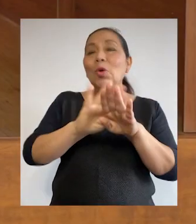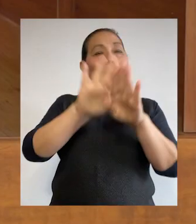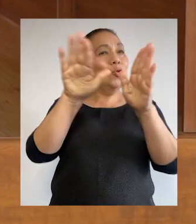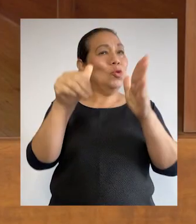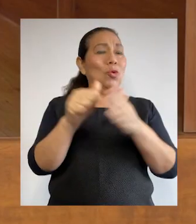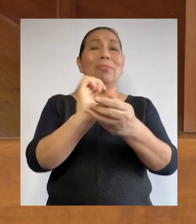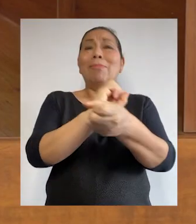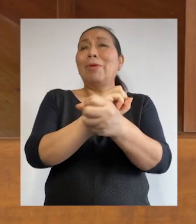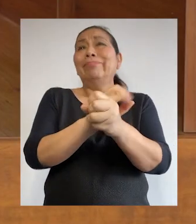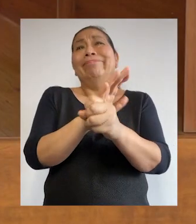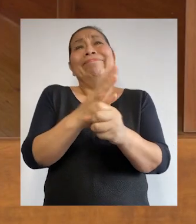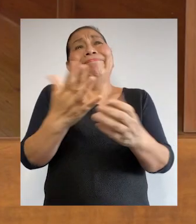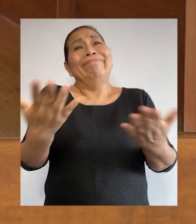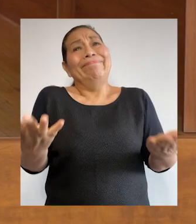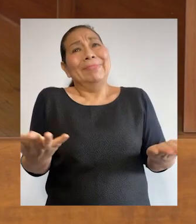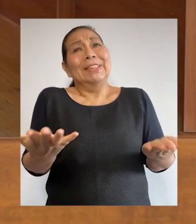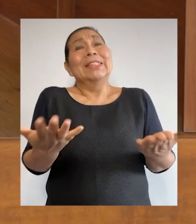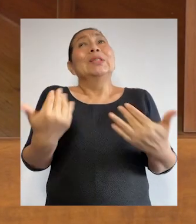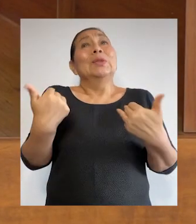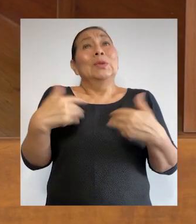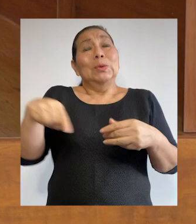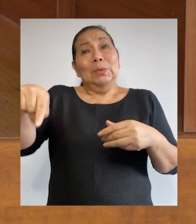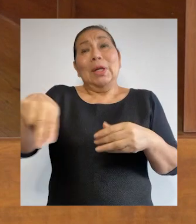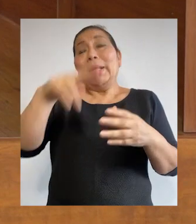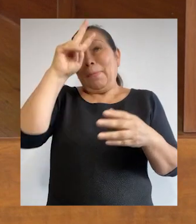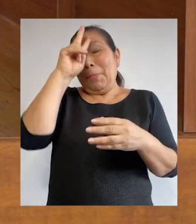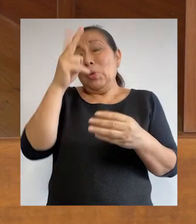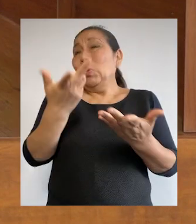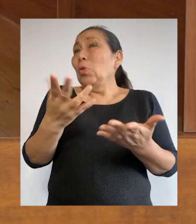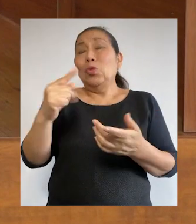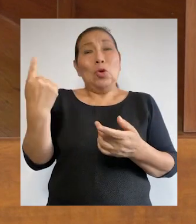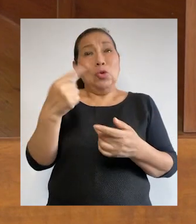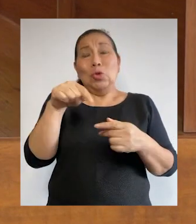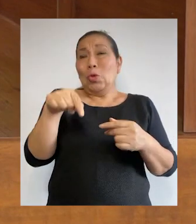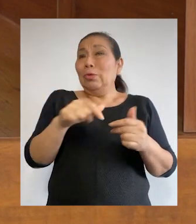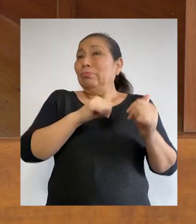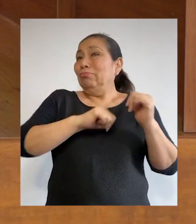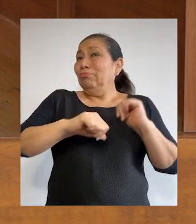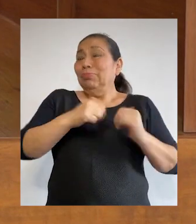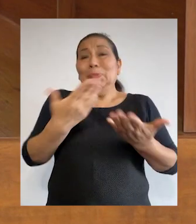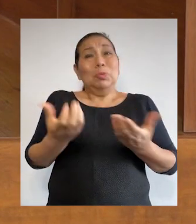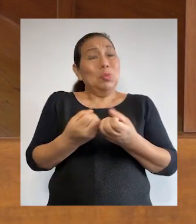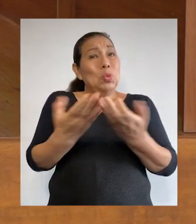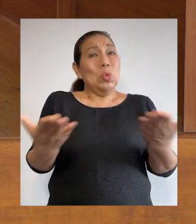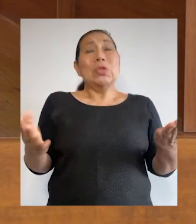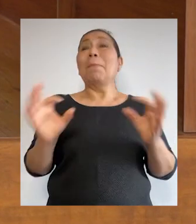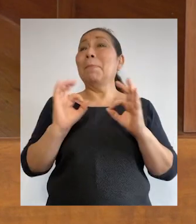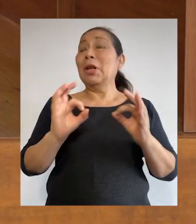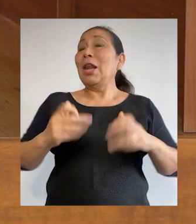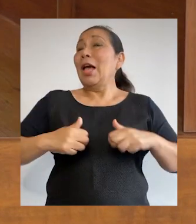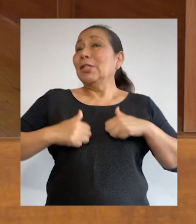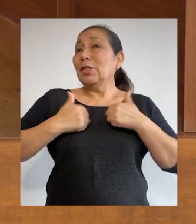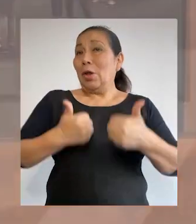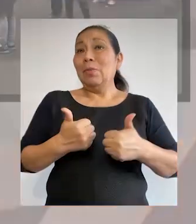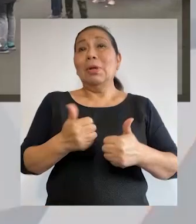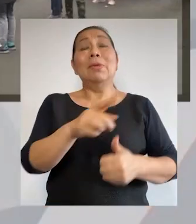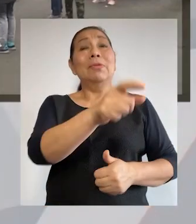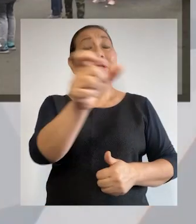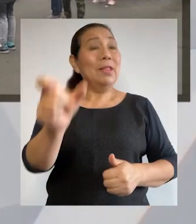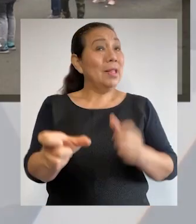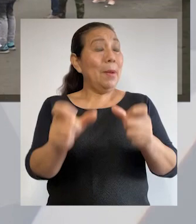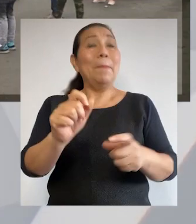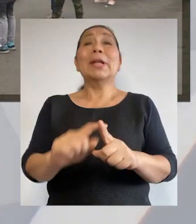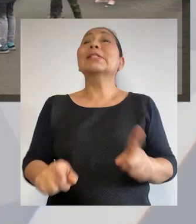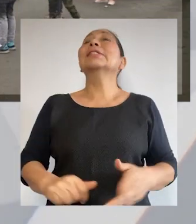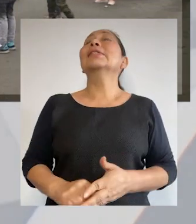La pandemia que aún nos acerca Coronavirus kaskanmi, llaqtapa halika illantachu sasachakuypiqa churarun.